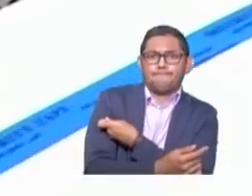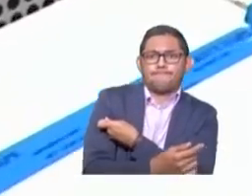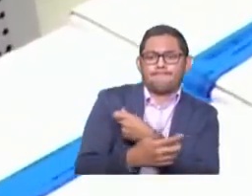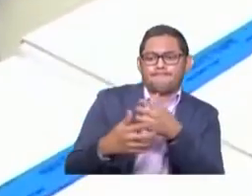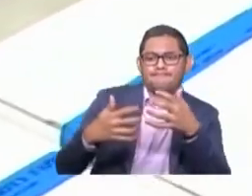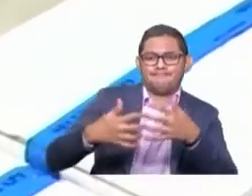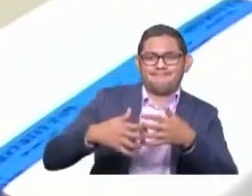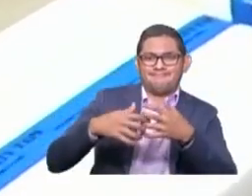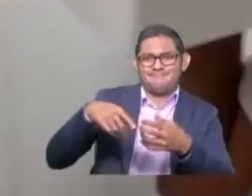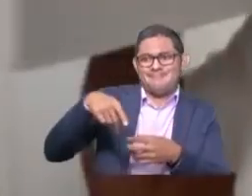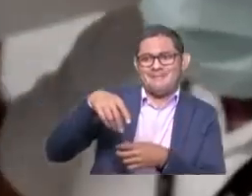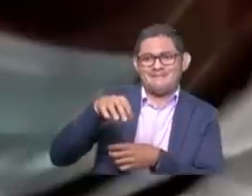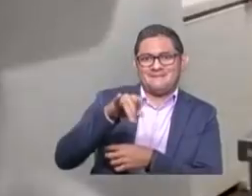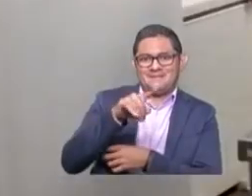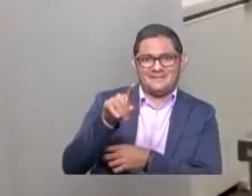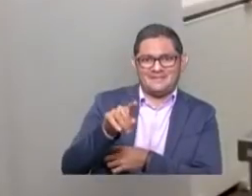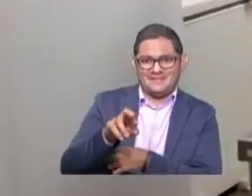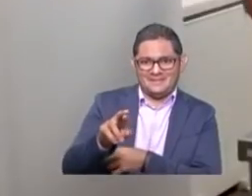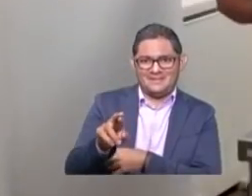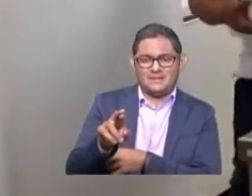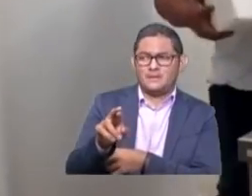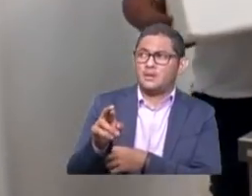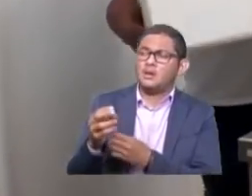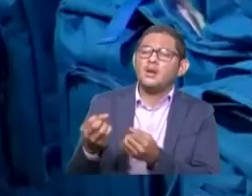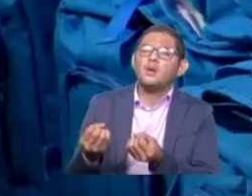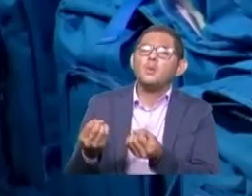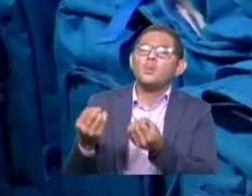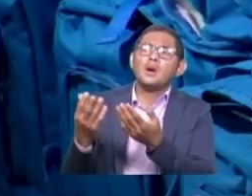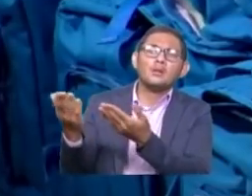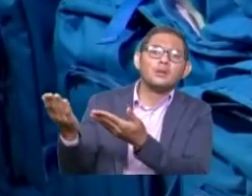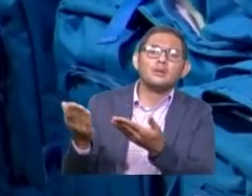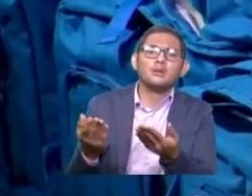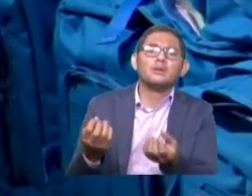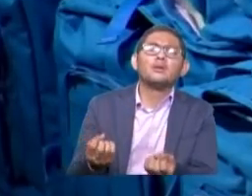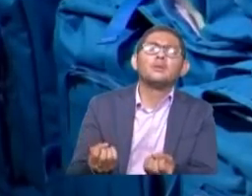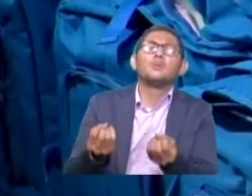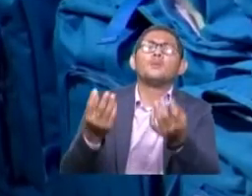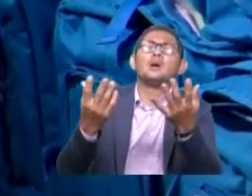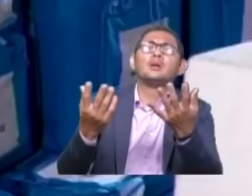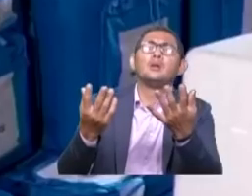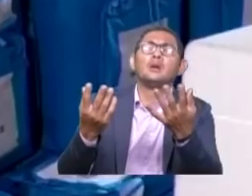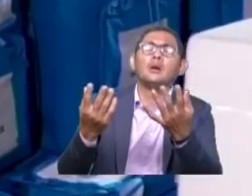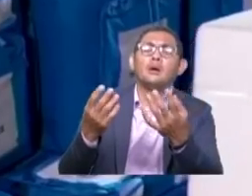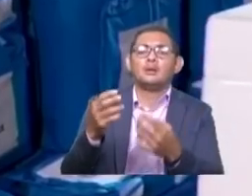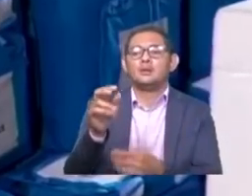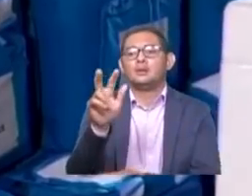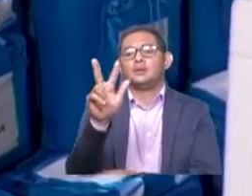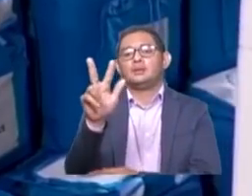cual constará, según la última información que tenemos, de